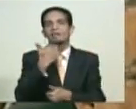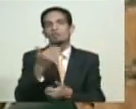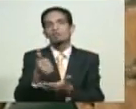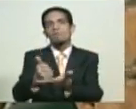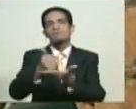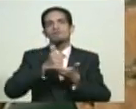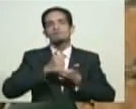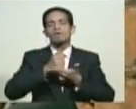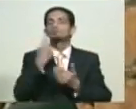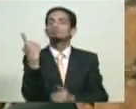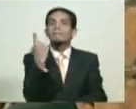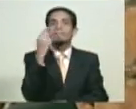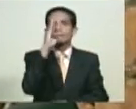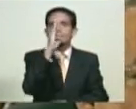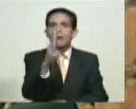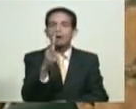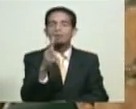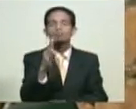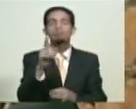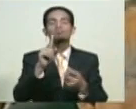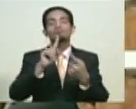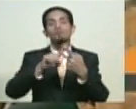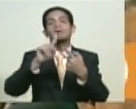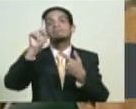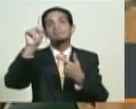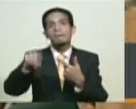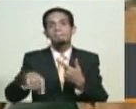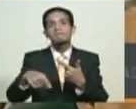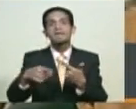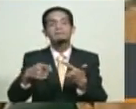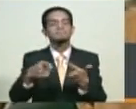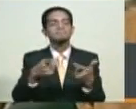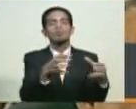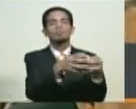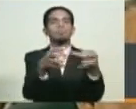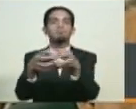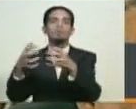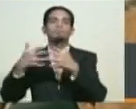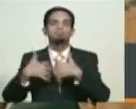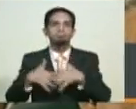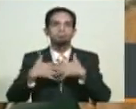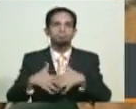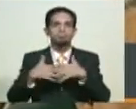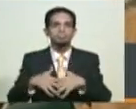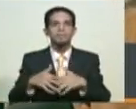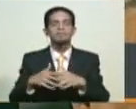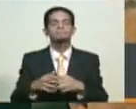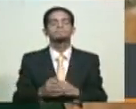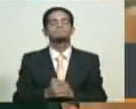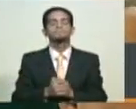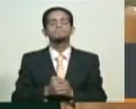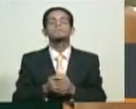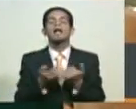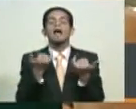solamente para la banca, sino también para los factores económicos del país. Ahora